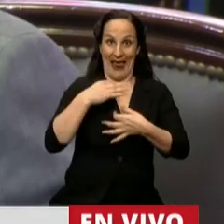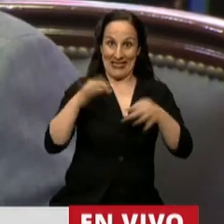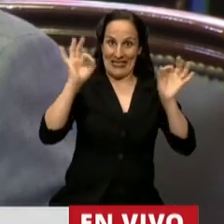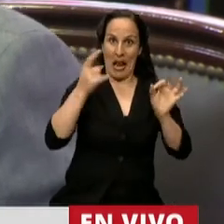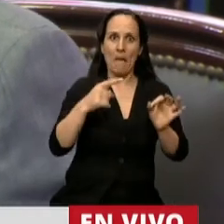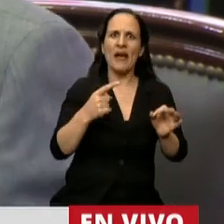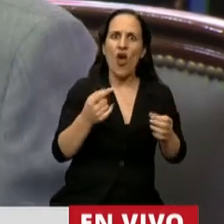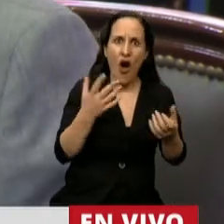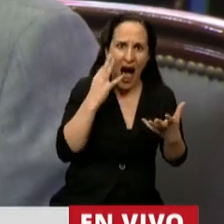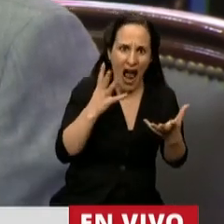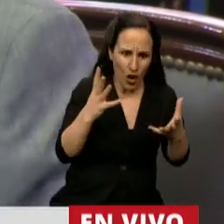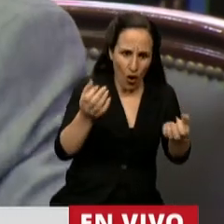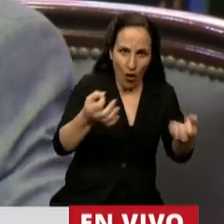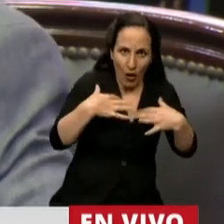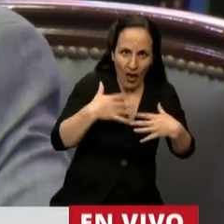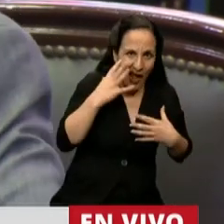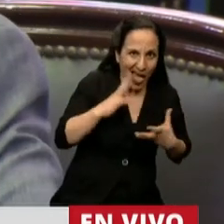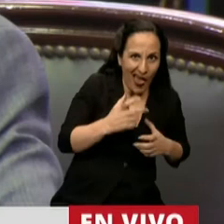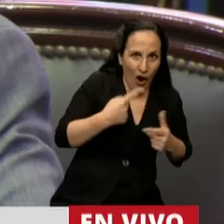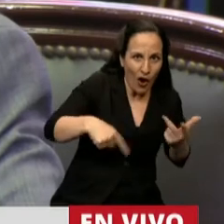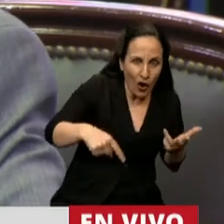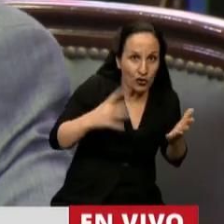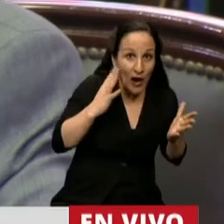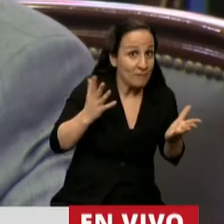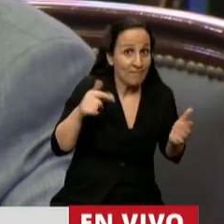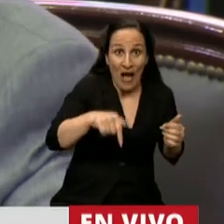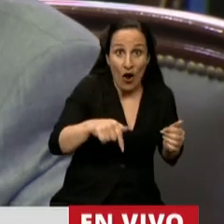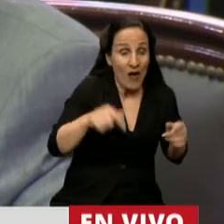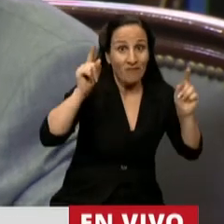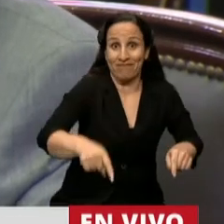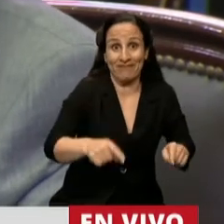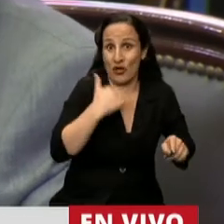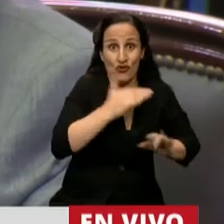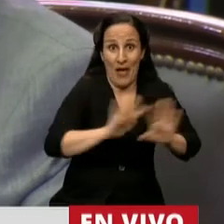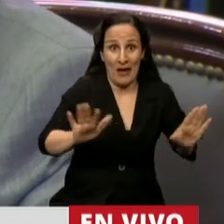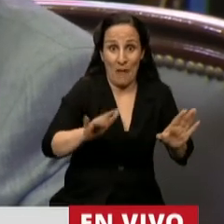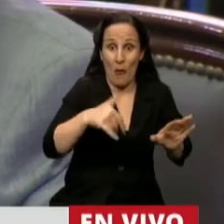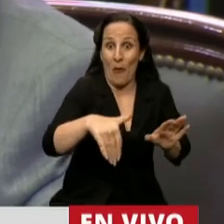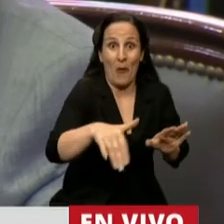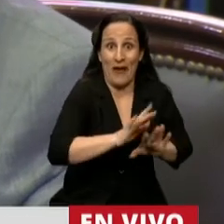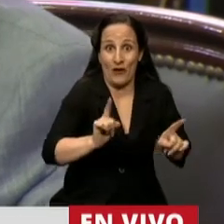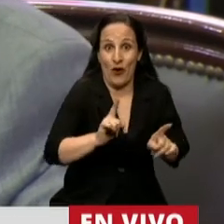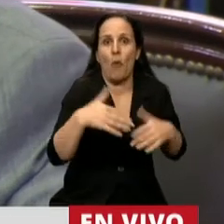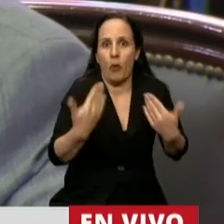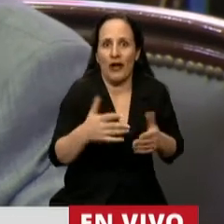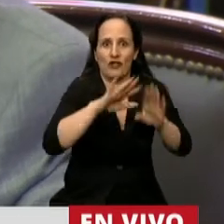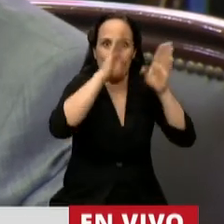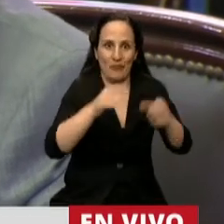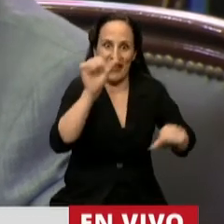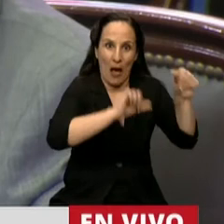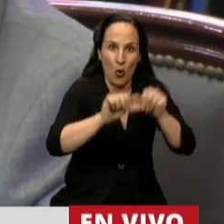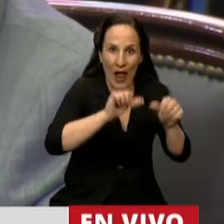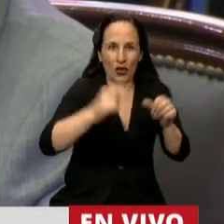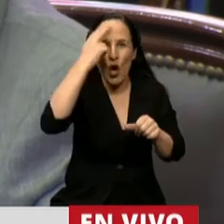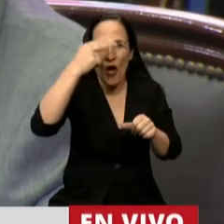acerca de su inocuidad. Esto no se va a producir ahora. Por eso está el hecho de que los laboratorios, la industria